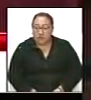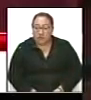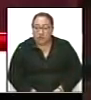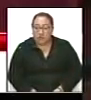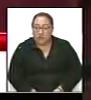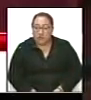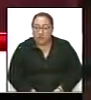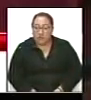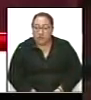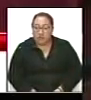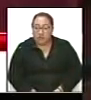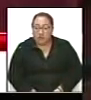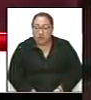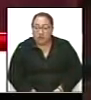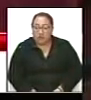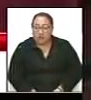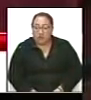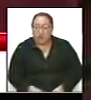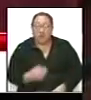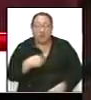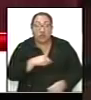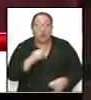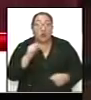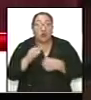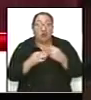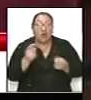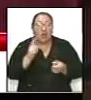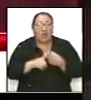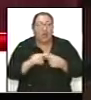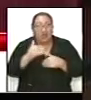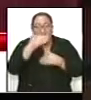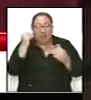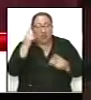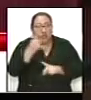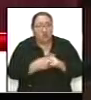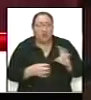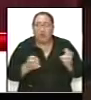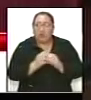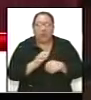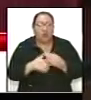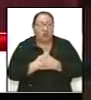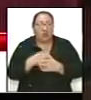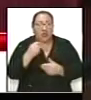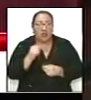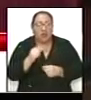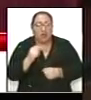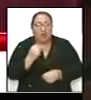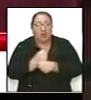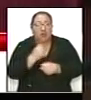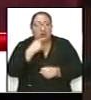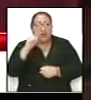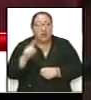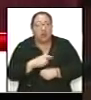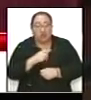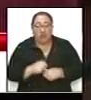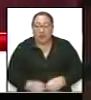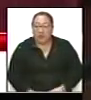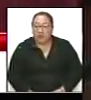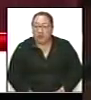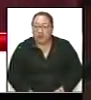del Ministerio Público, que hemos cuestionado hasta la saciedad, ¿no?, suma todos estos conceptos de forma irregular,